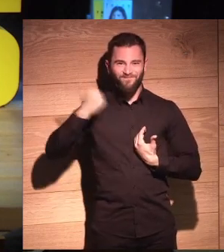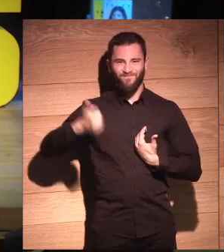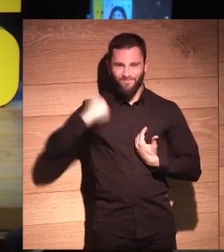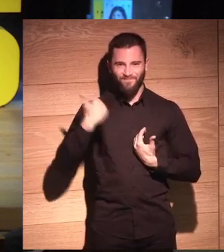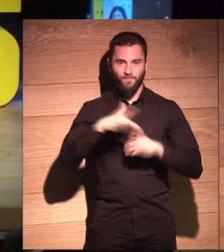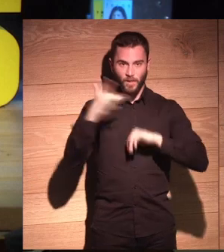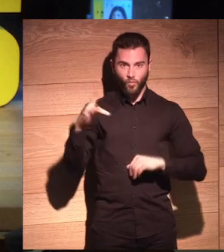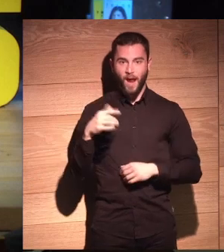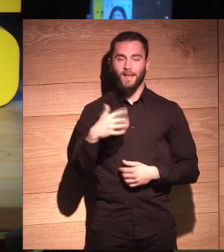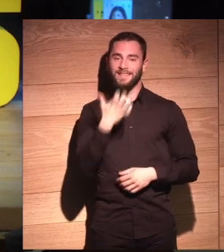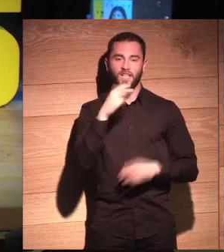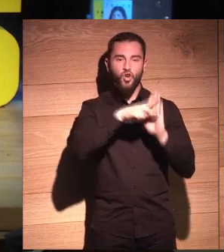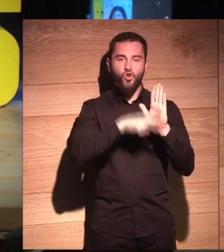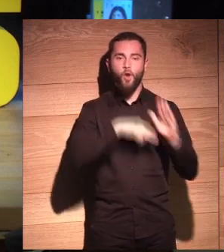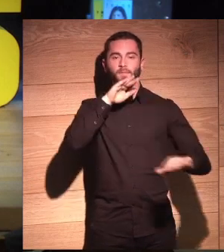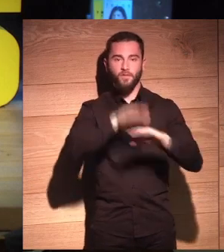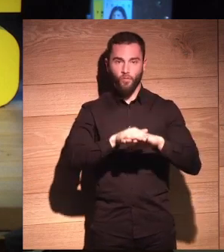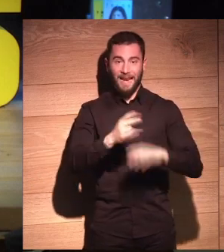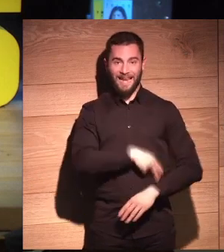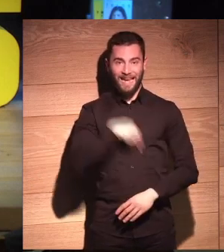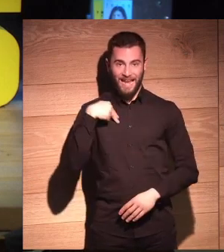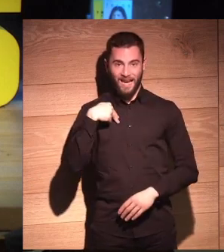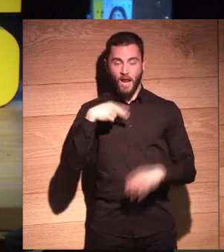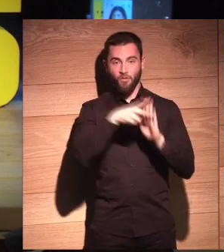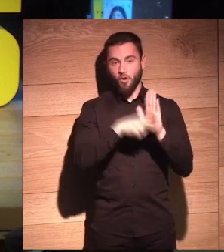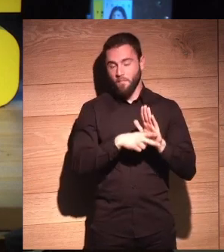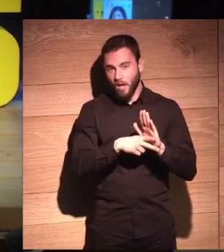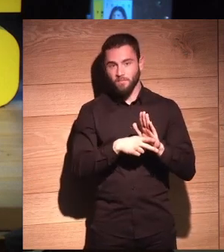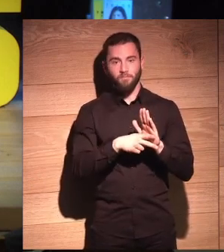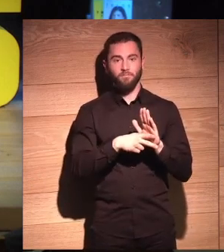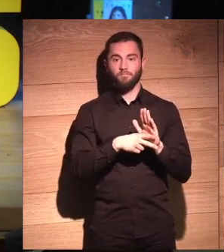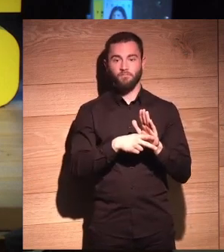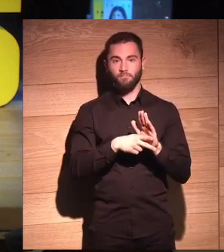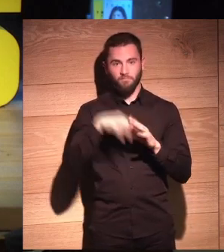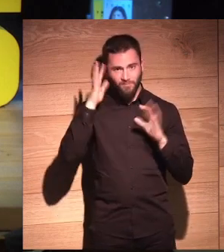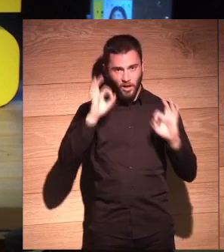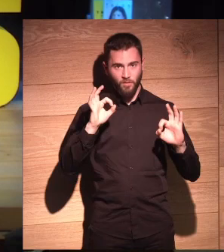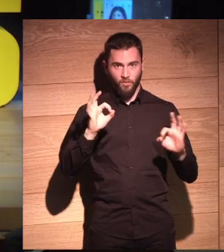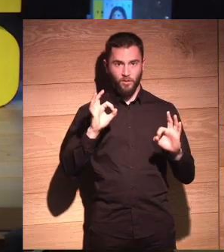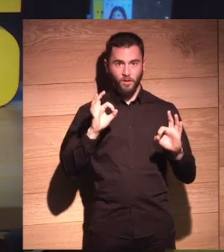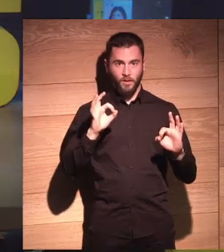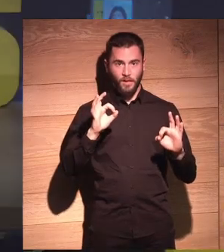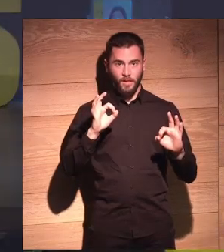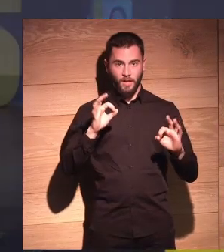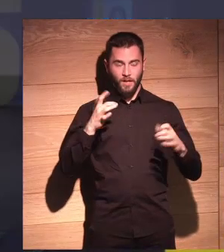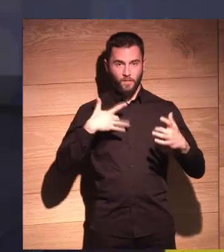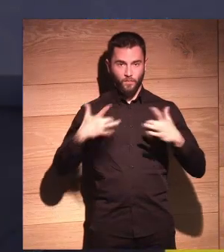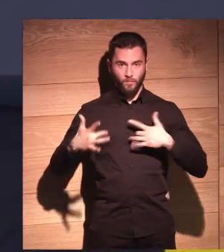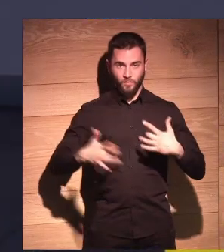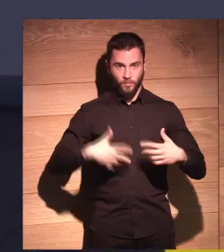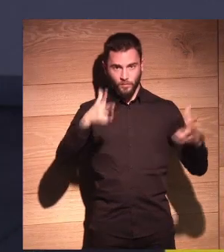se cumplan una serie de normas, que generalmente son de mantener una congruencia multisensorial